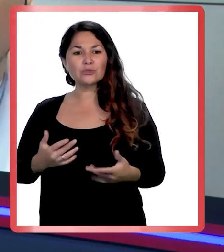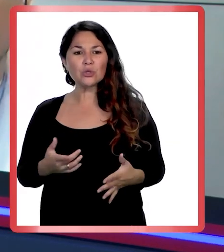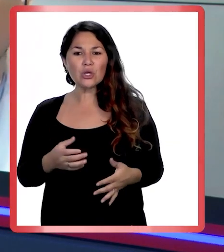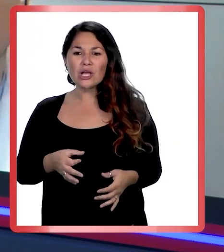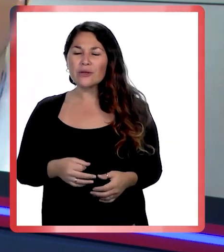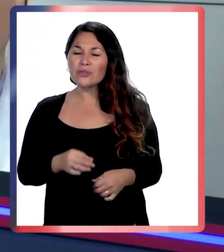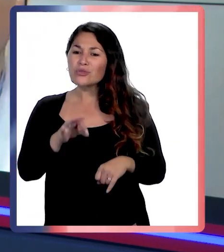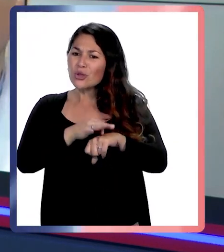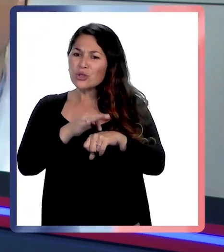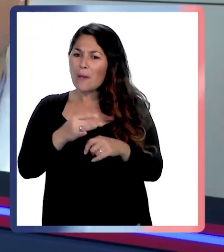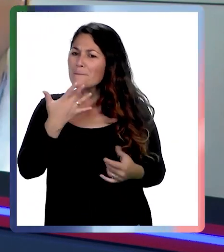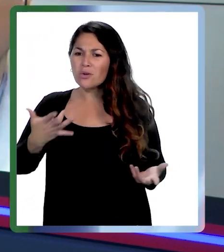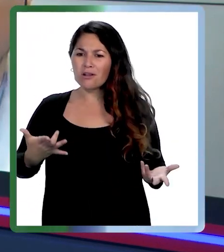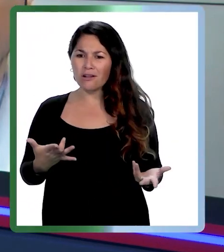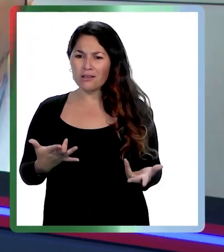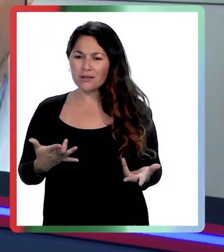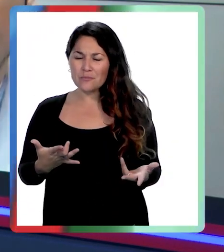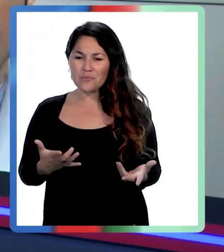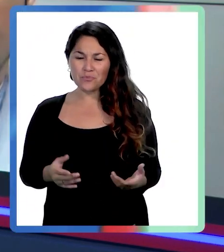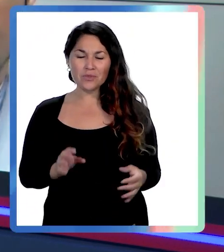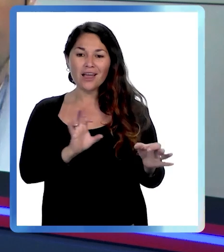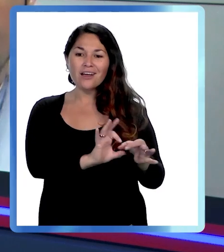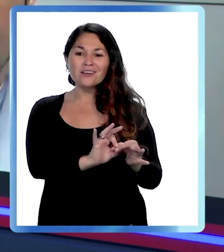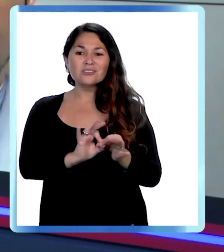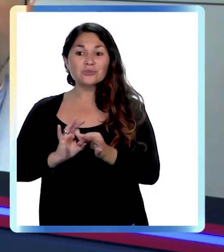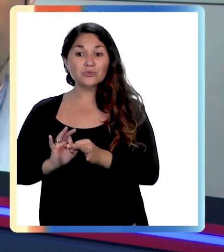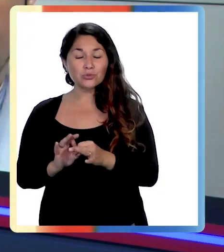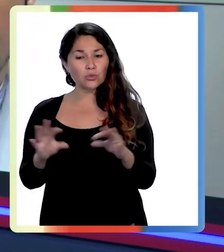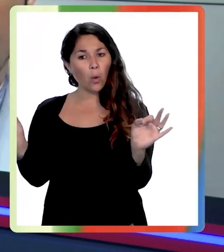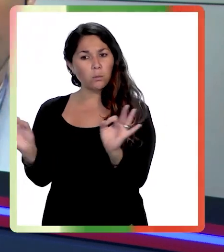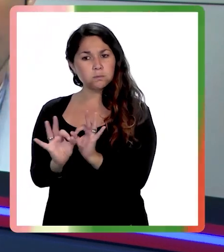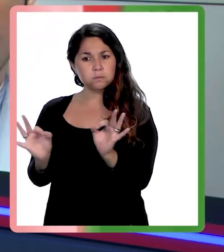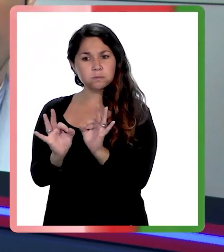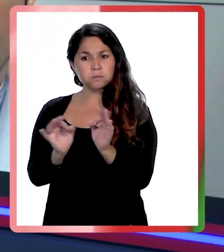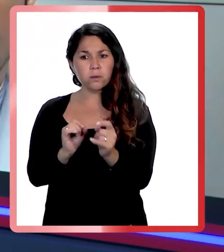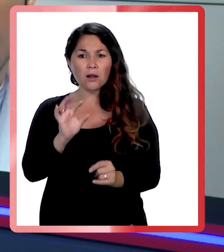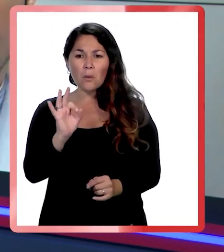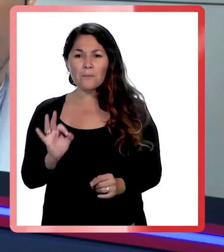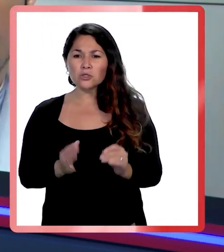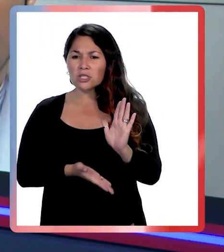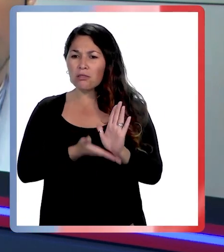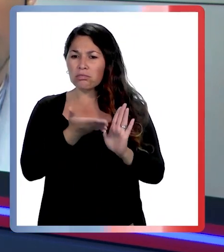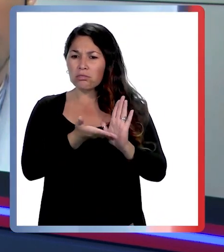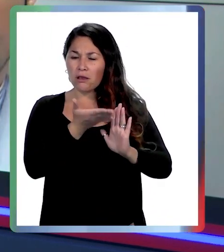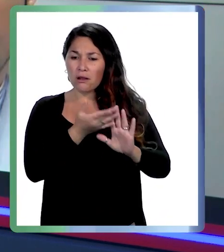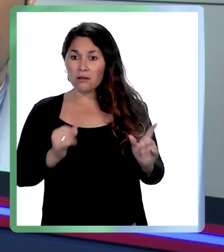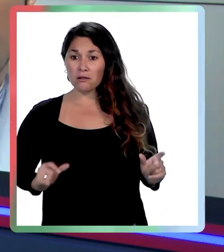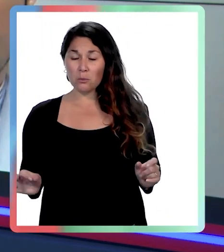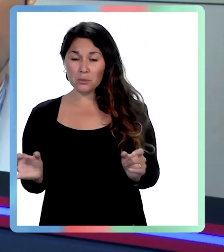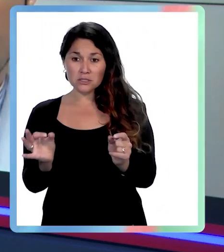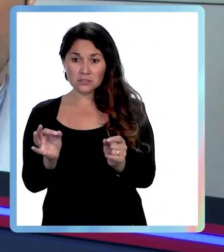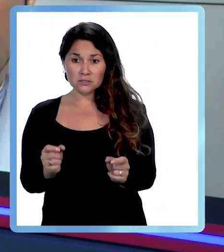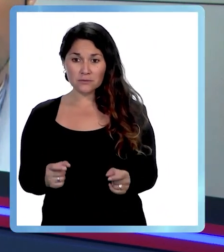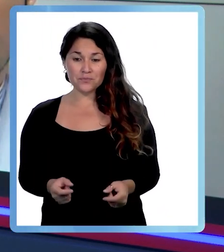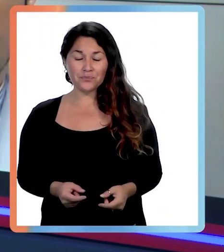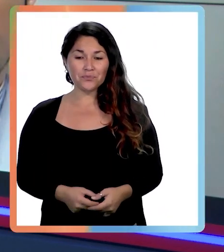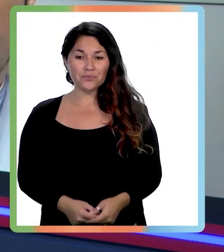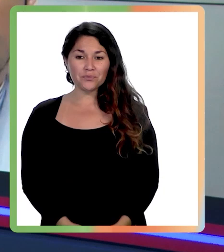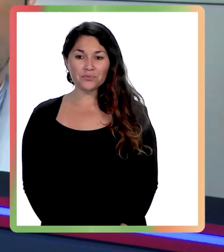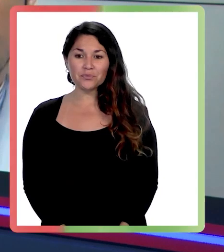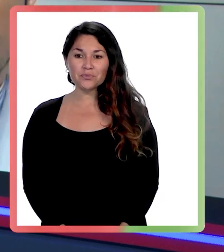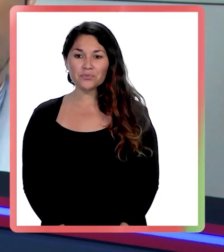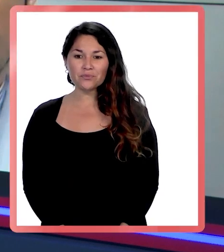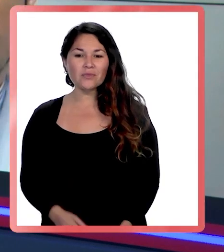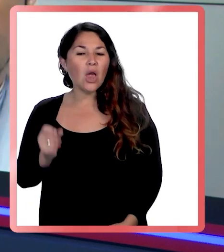y doctor, ¿por qué ocurre esto? ¿Cuáles son las razones que pueden explicar este aumento de la incidencia de una enfermedad como el cáncer